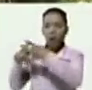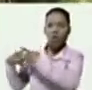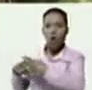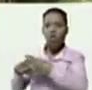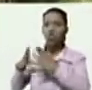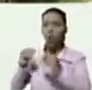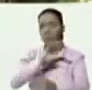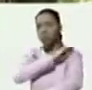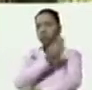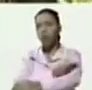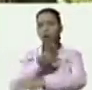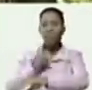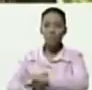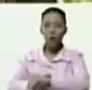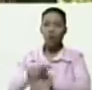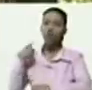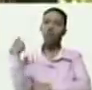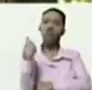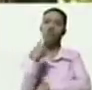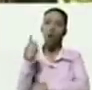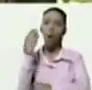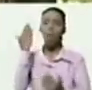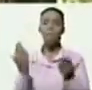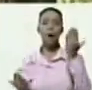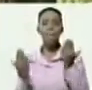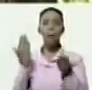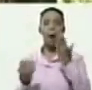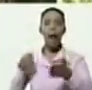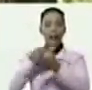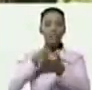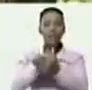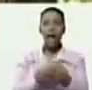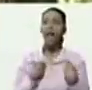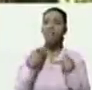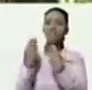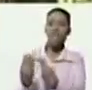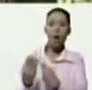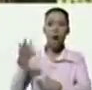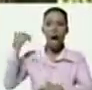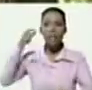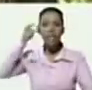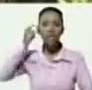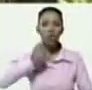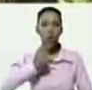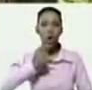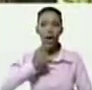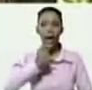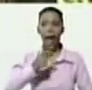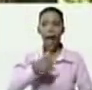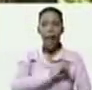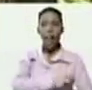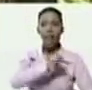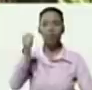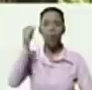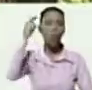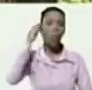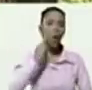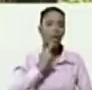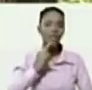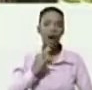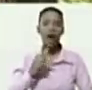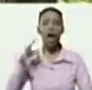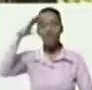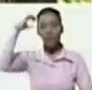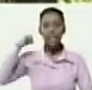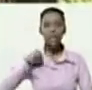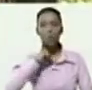los tiempos, solo es comparado a las batallas que dieron Antonio José de Sucre, el libertador Simón Bolívar, Francisco